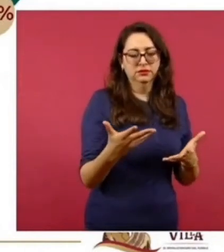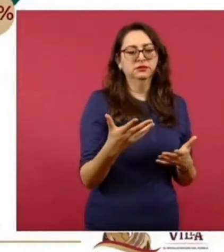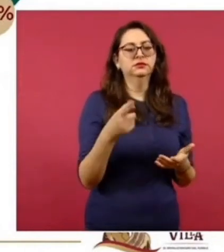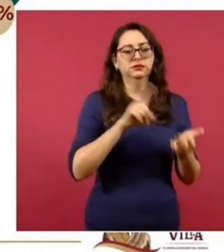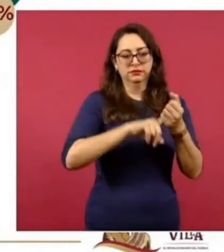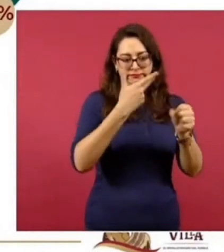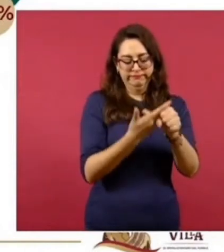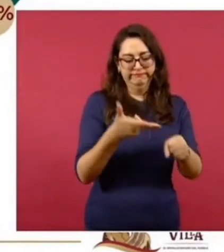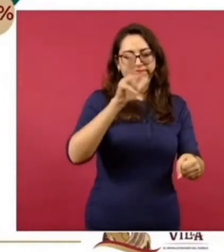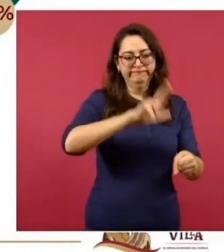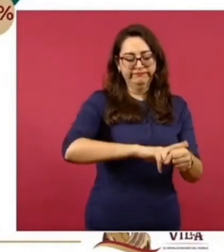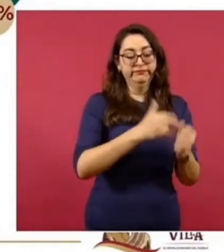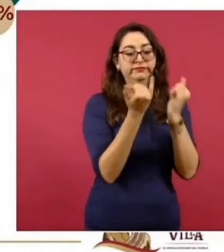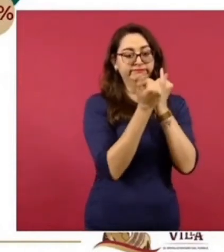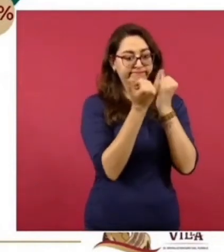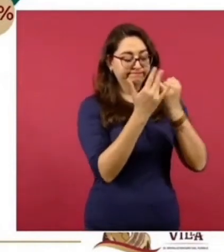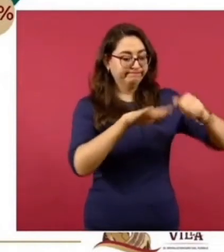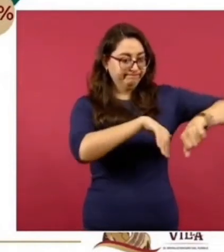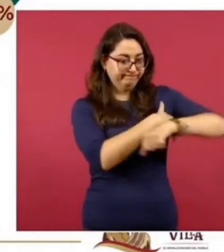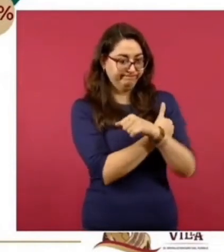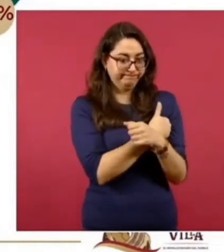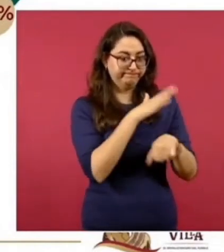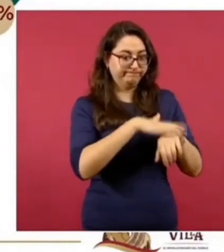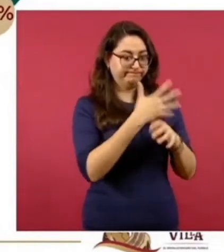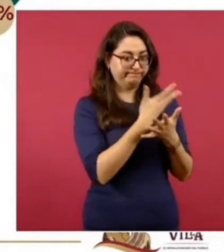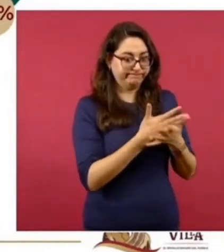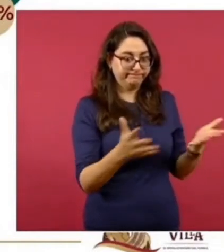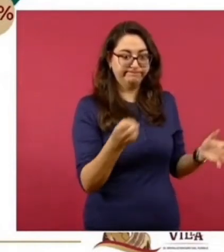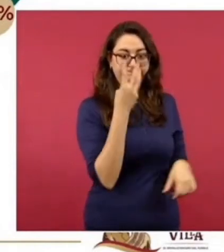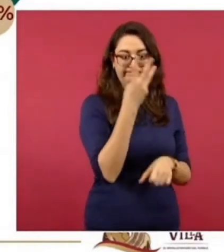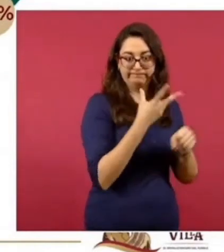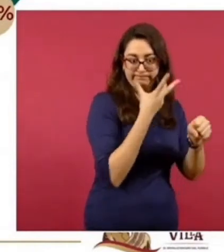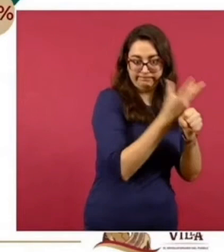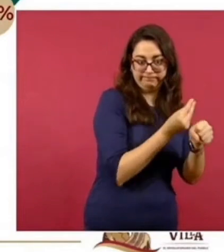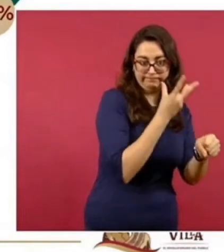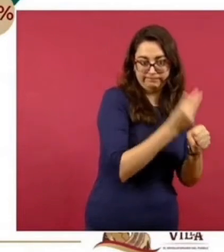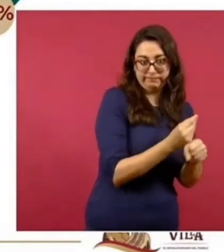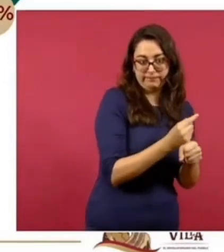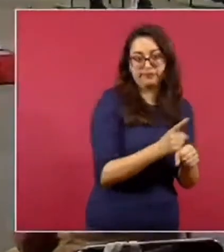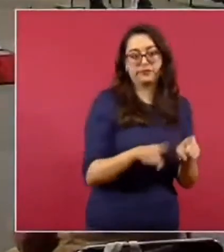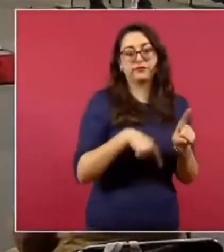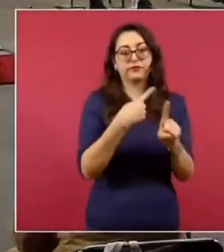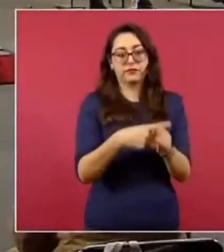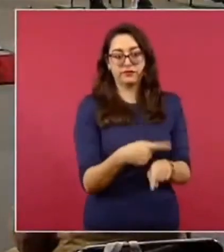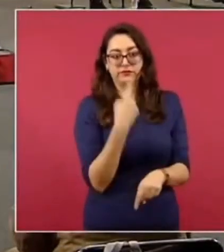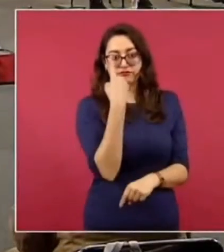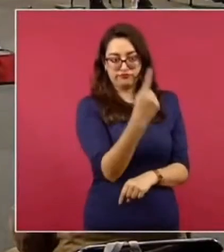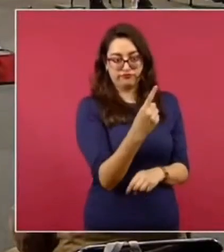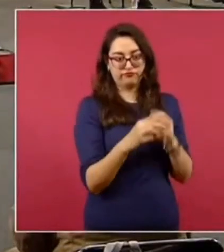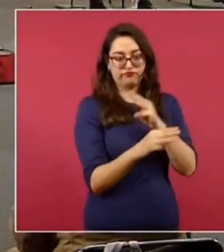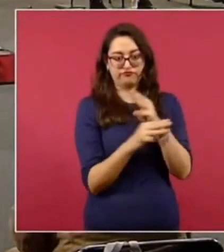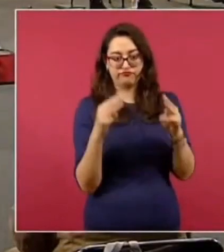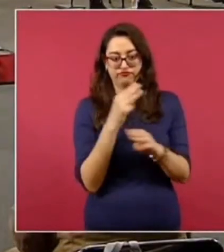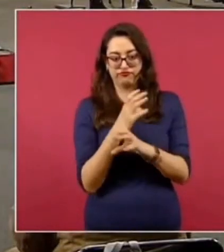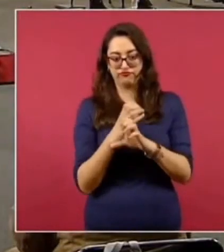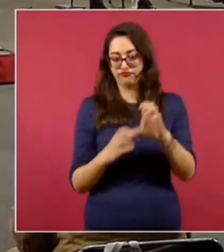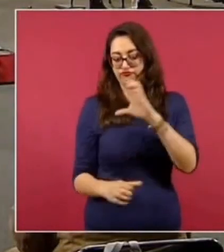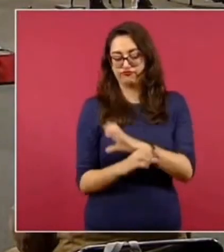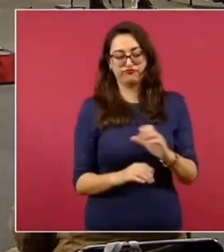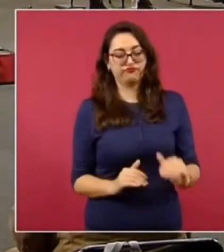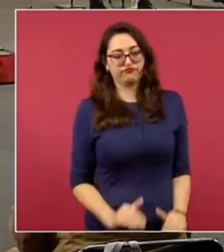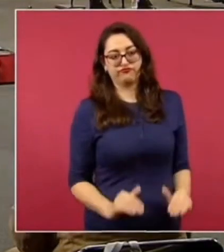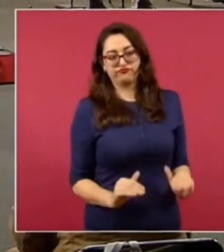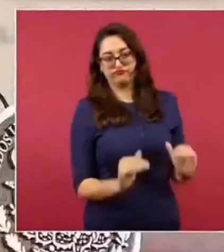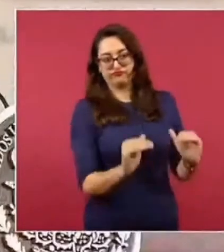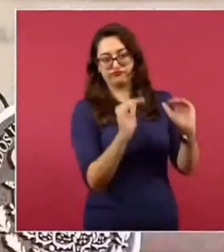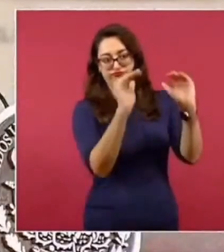hospitalario, y también en los almacenes más grandes 3 acciones de conservación, una relacionada con mobiliario y anaqueles. En